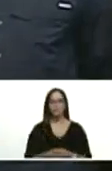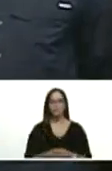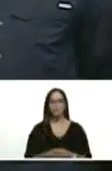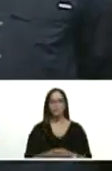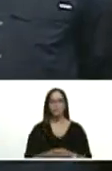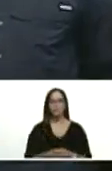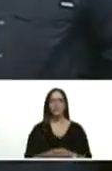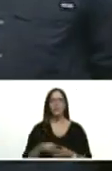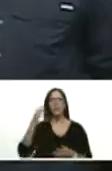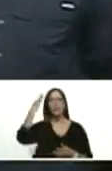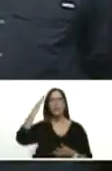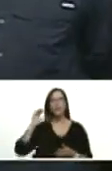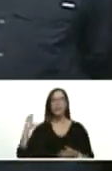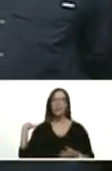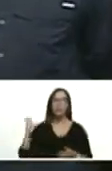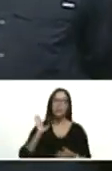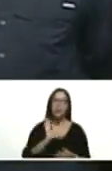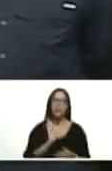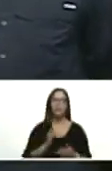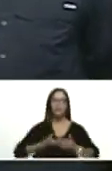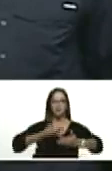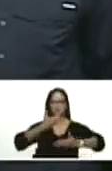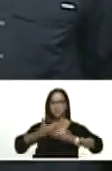que supo traerla y jalonarla